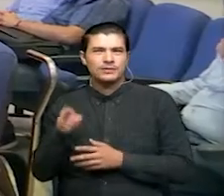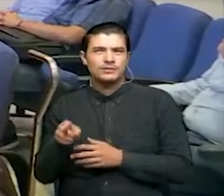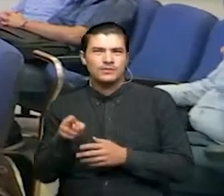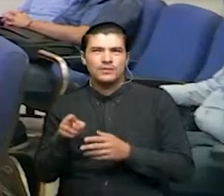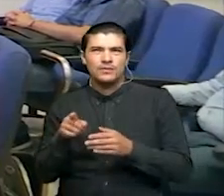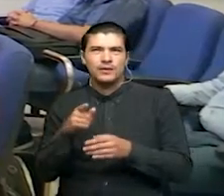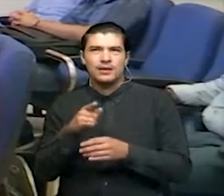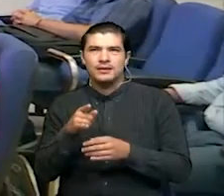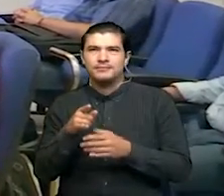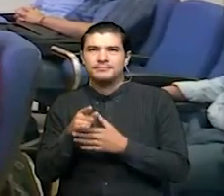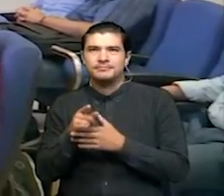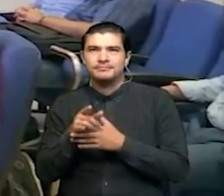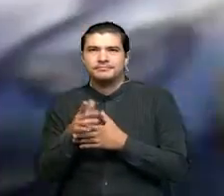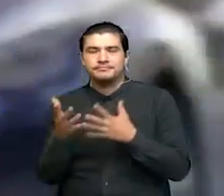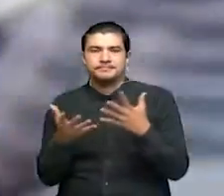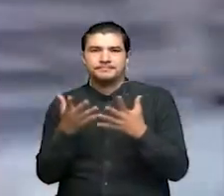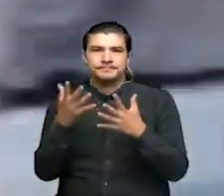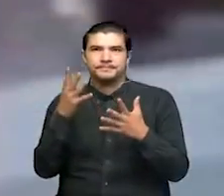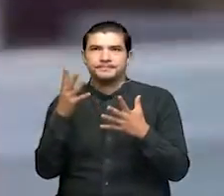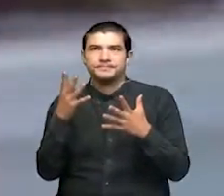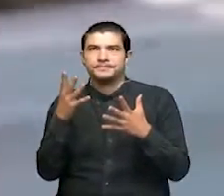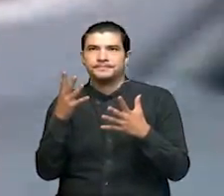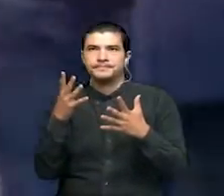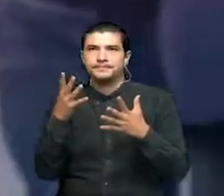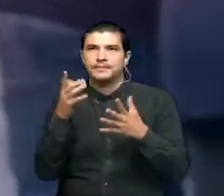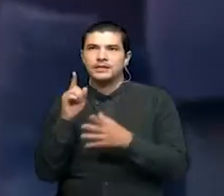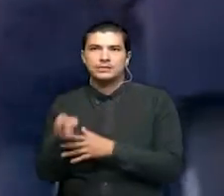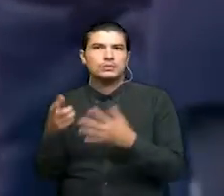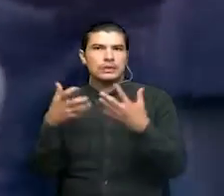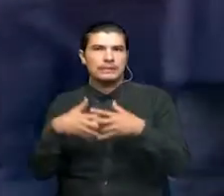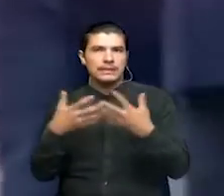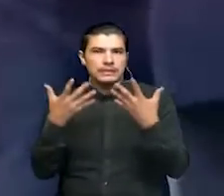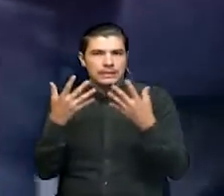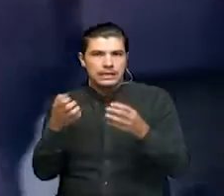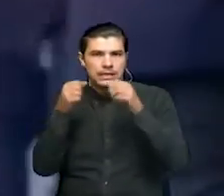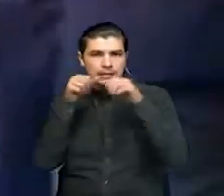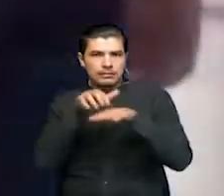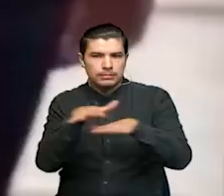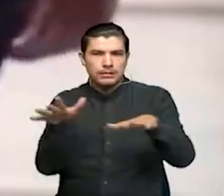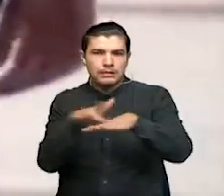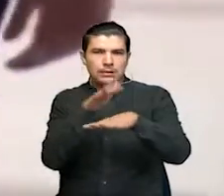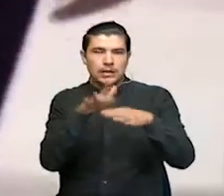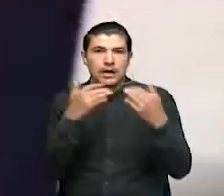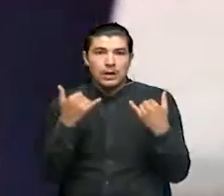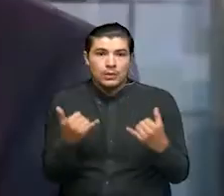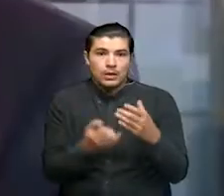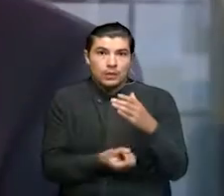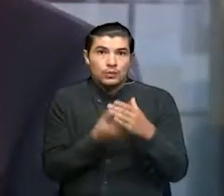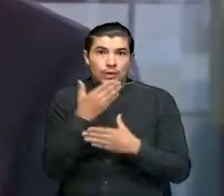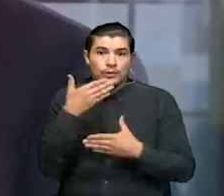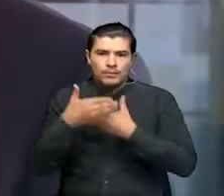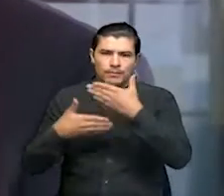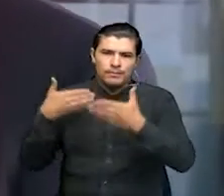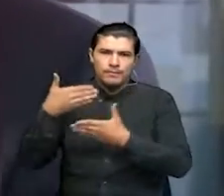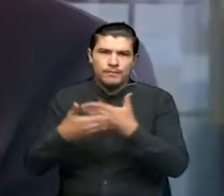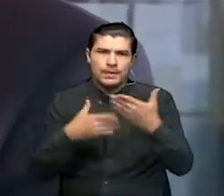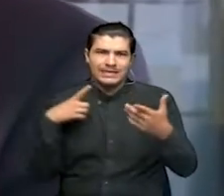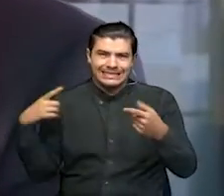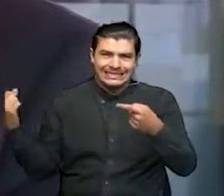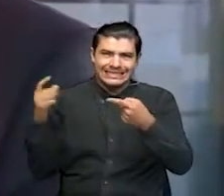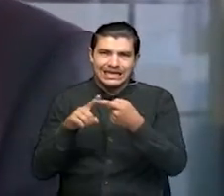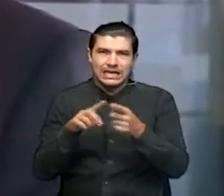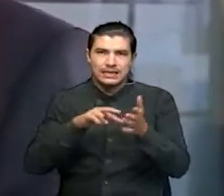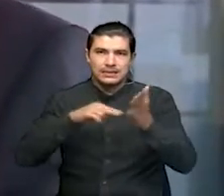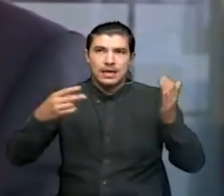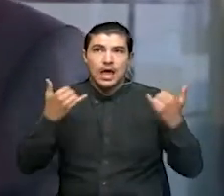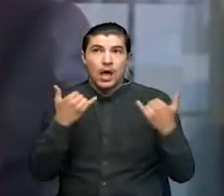más actuales alternativas de conectividad que están revolucionando e implementando una nueva era tecnológica. Un espacio donde las personas van